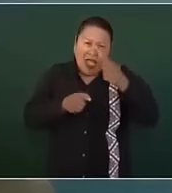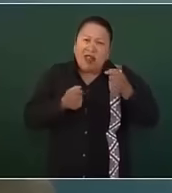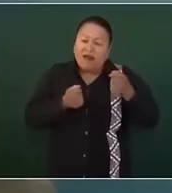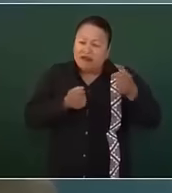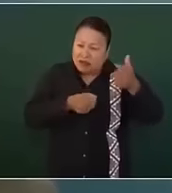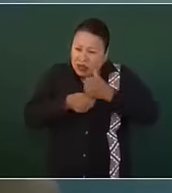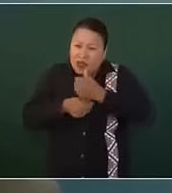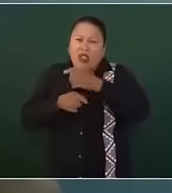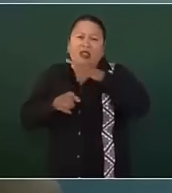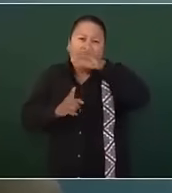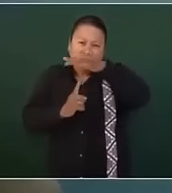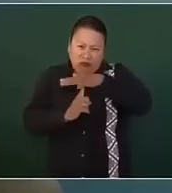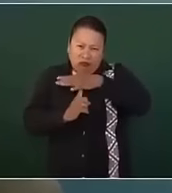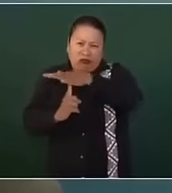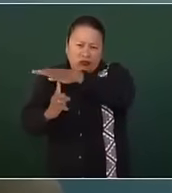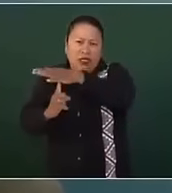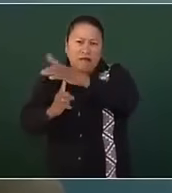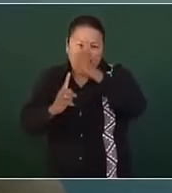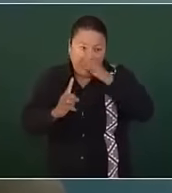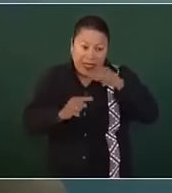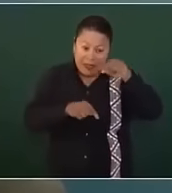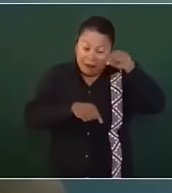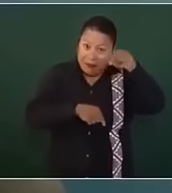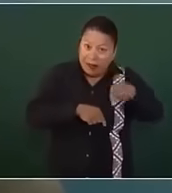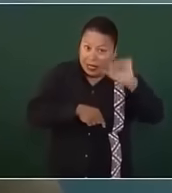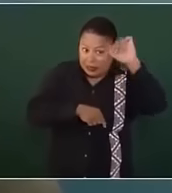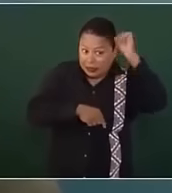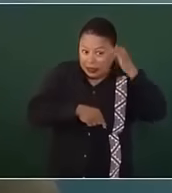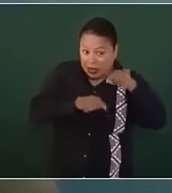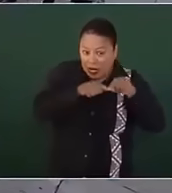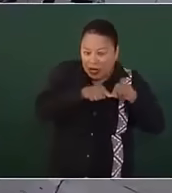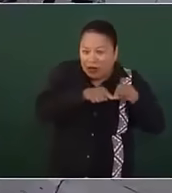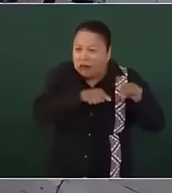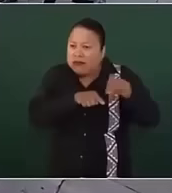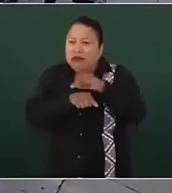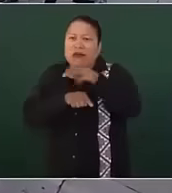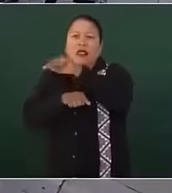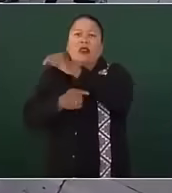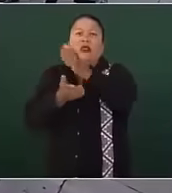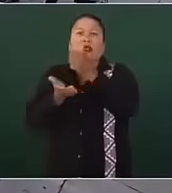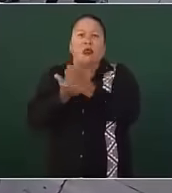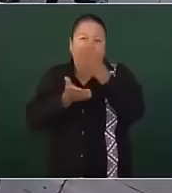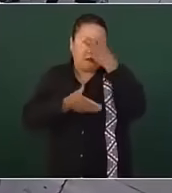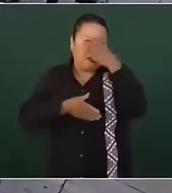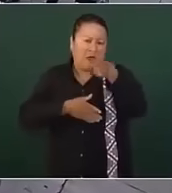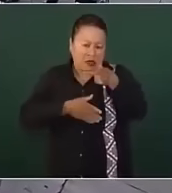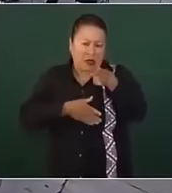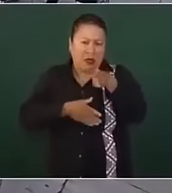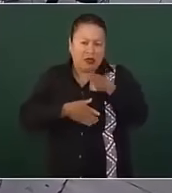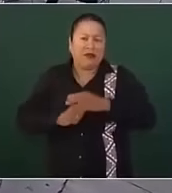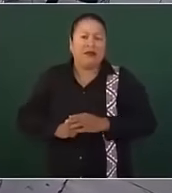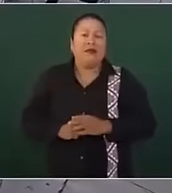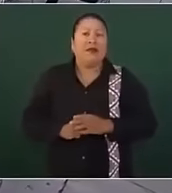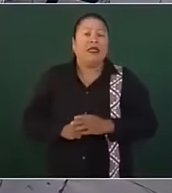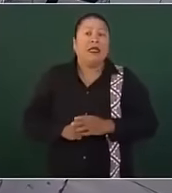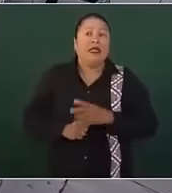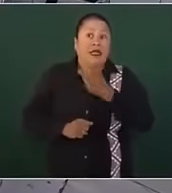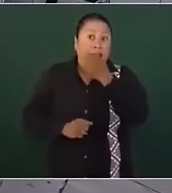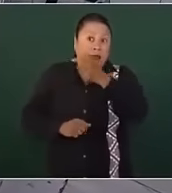Fuerza Aérea para llevarlo desde Sinaloa hasta la Ciudad de México y